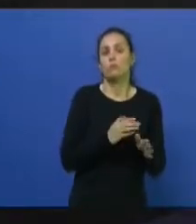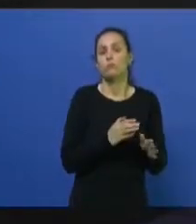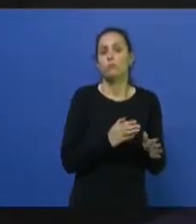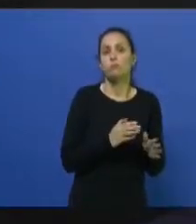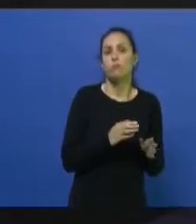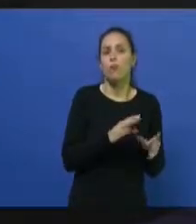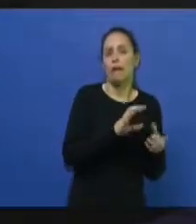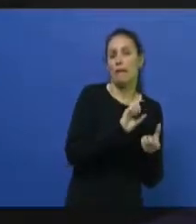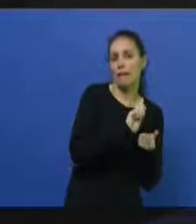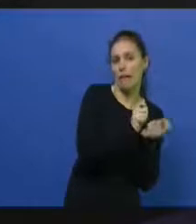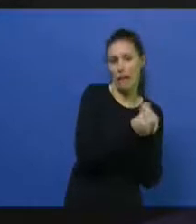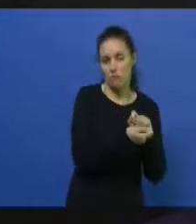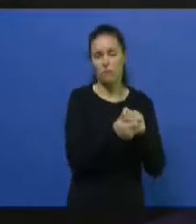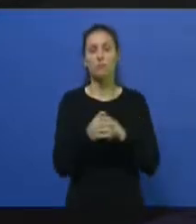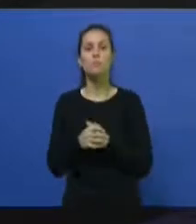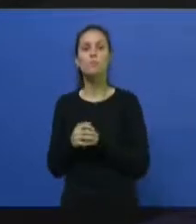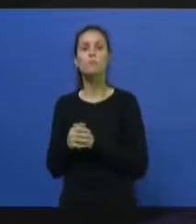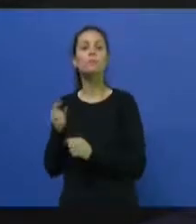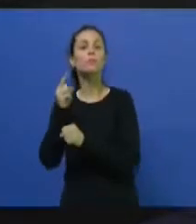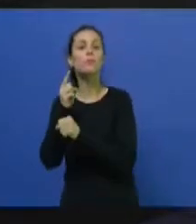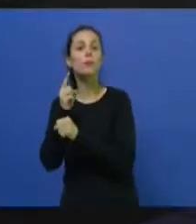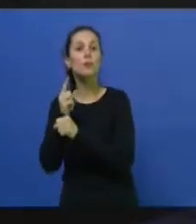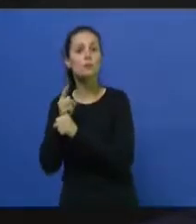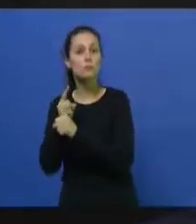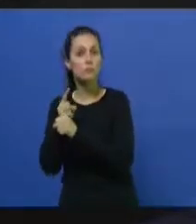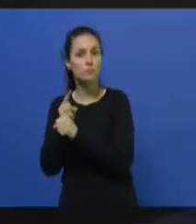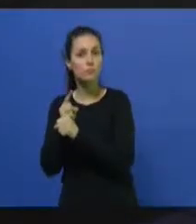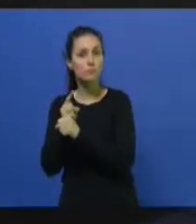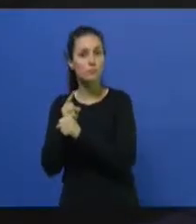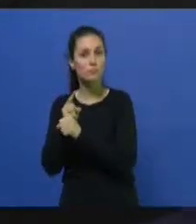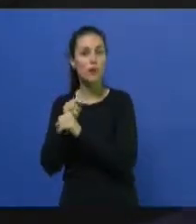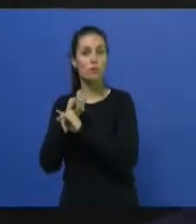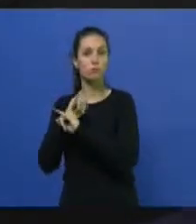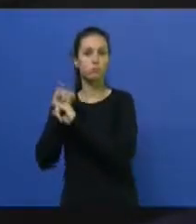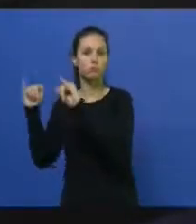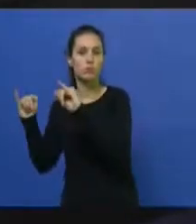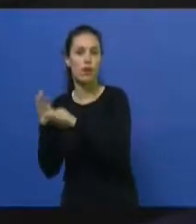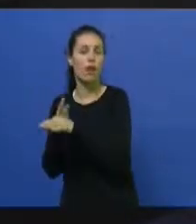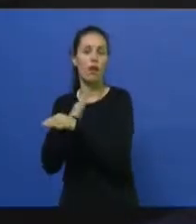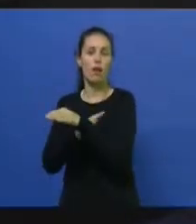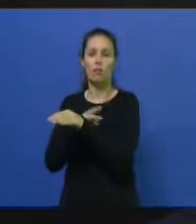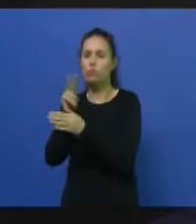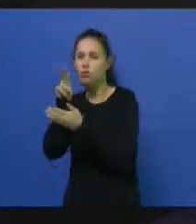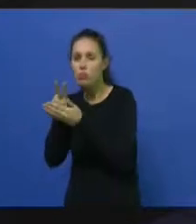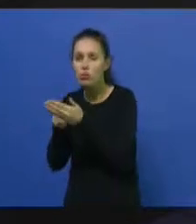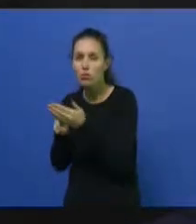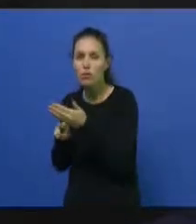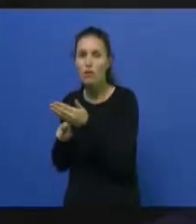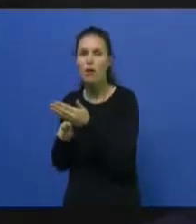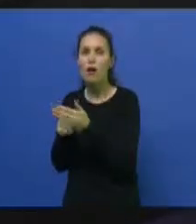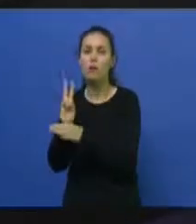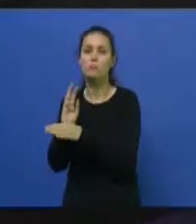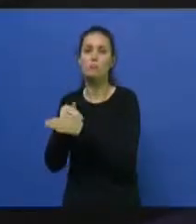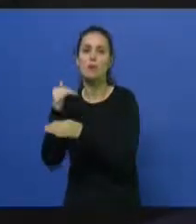le contesto. A ver, teníamos, lo primero es una noticia, lo leí por ahí en Villa María, ya en Villa María Vivo, también lo leí que usted lo